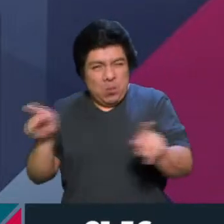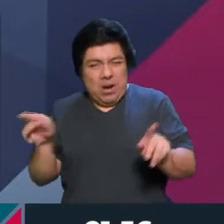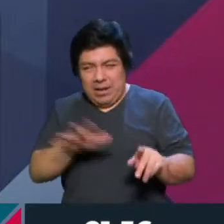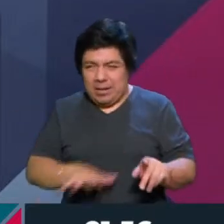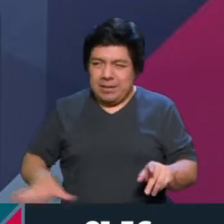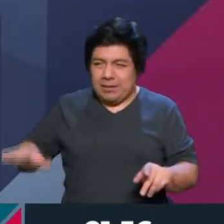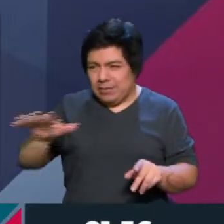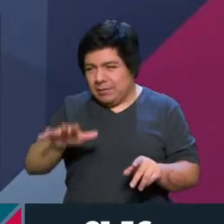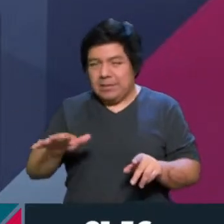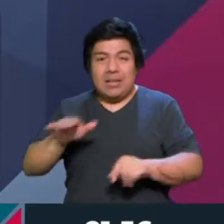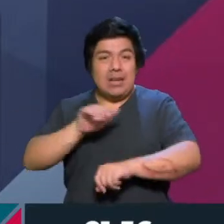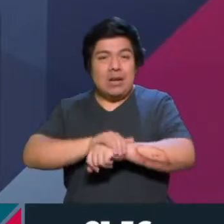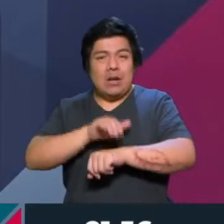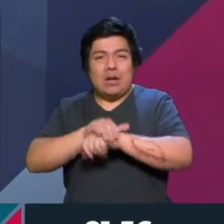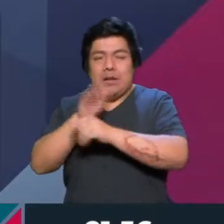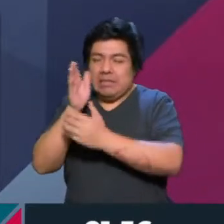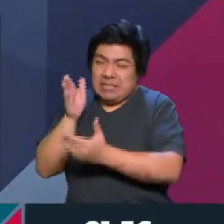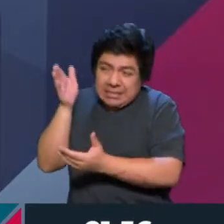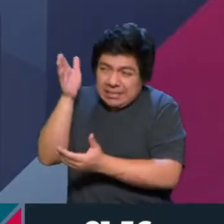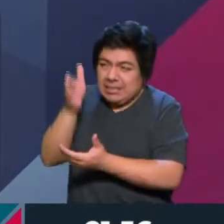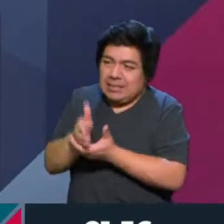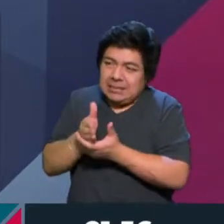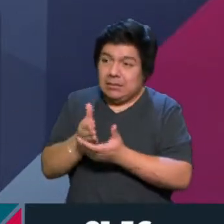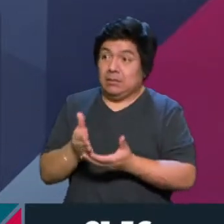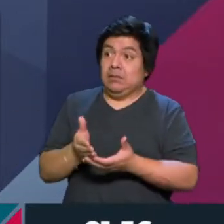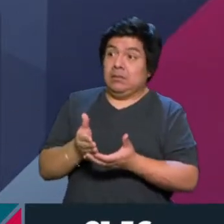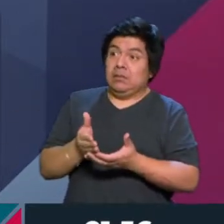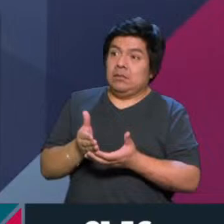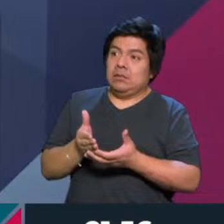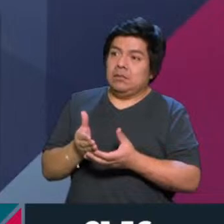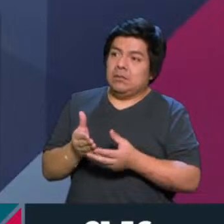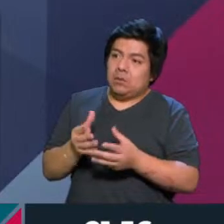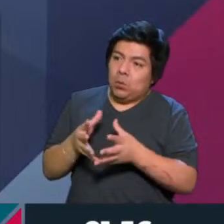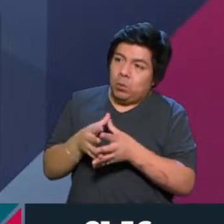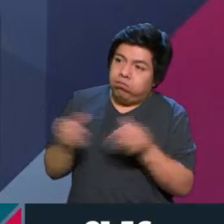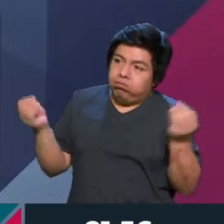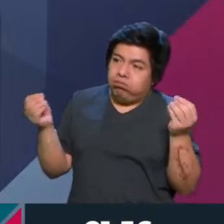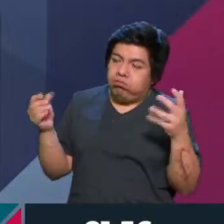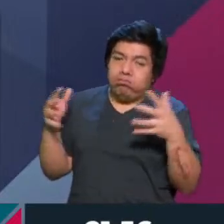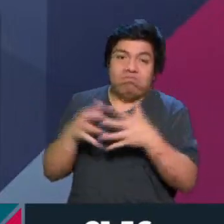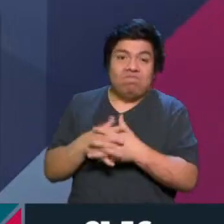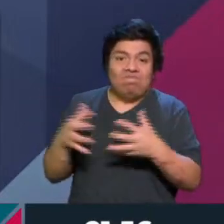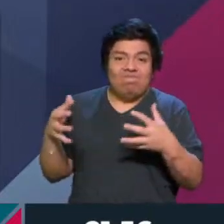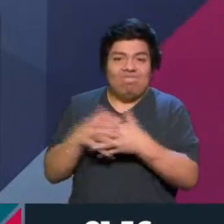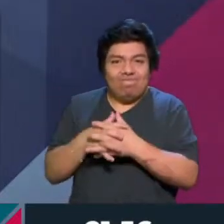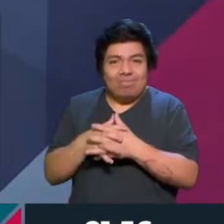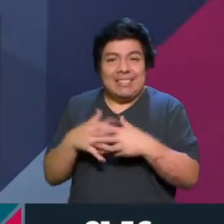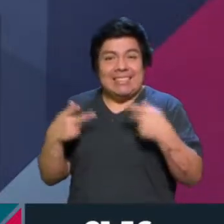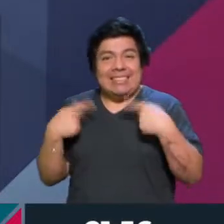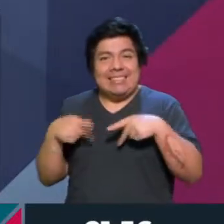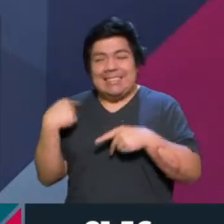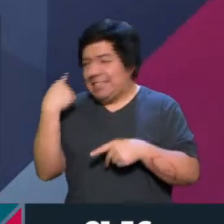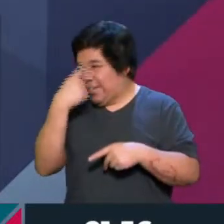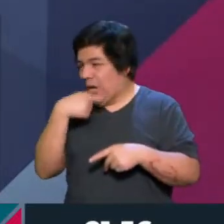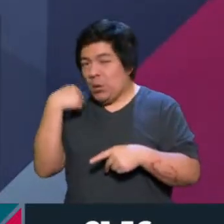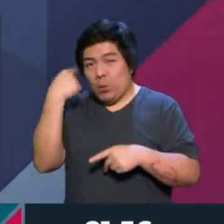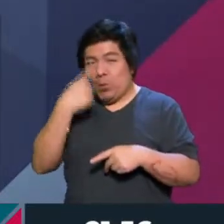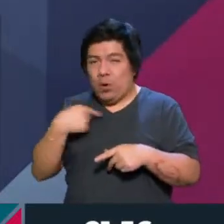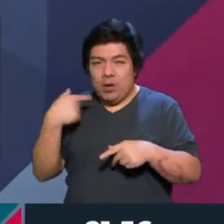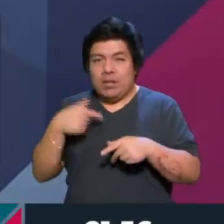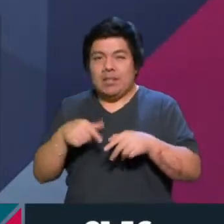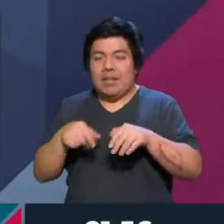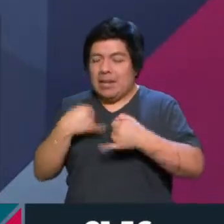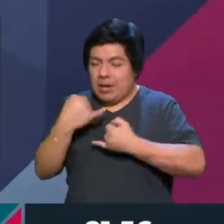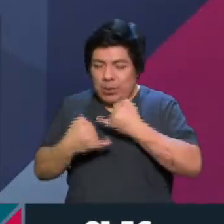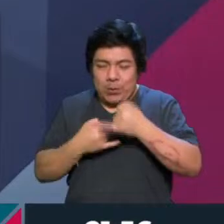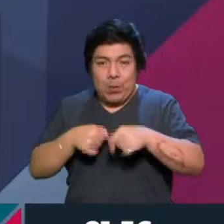padres de un amigo y encontrarse con la terrible desolación de la guerra, los rostros, los partidos de fútbol. Mira,